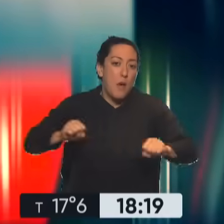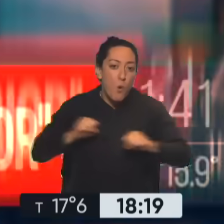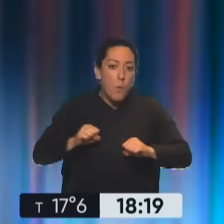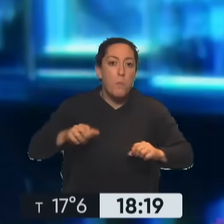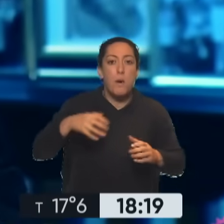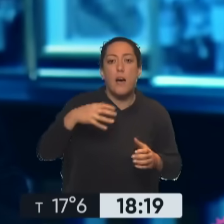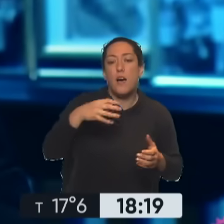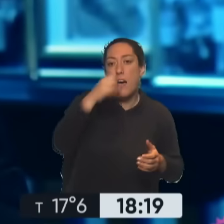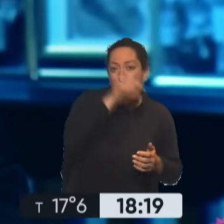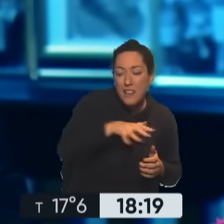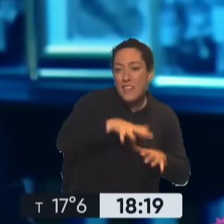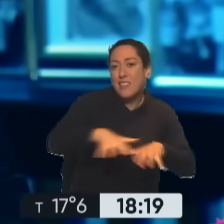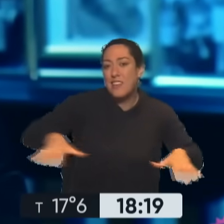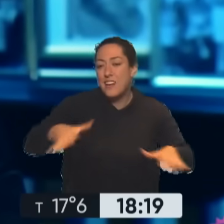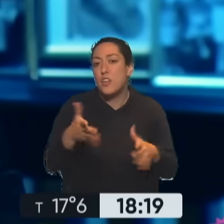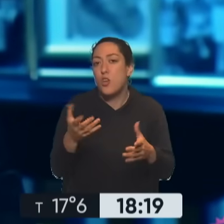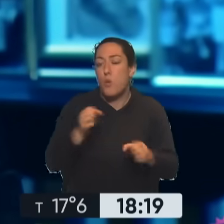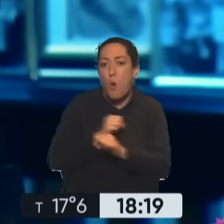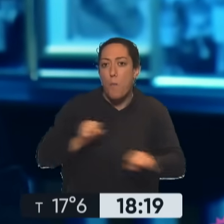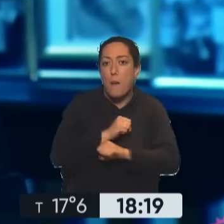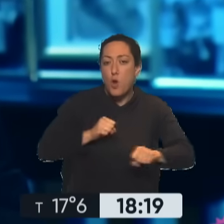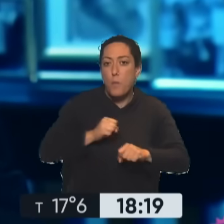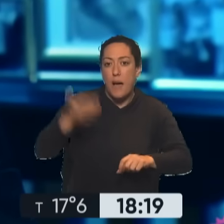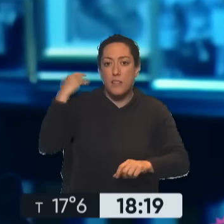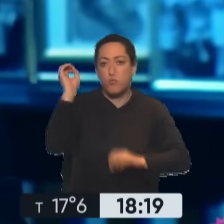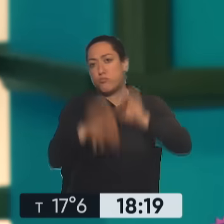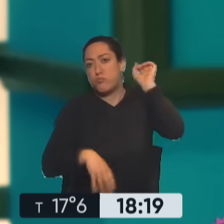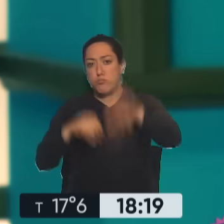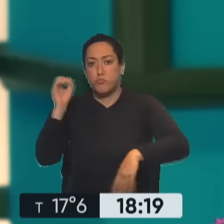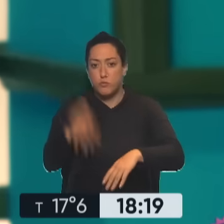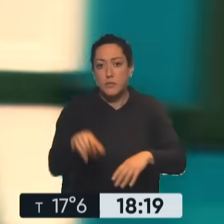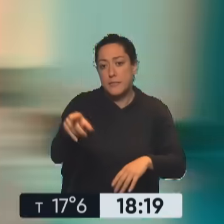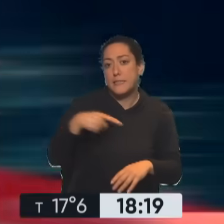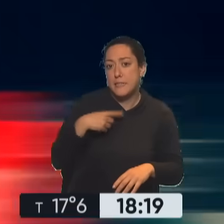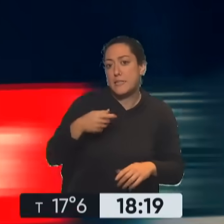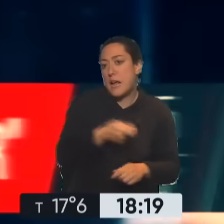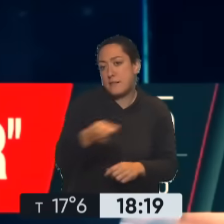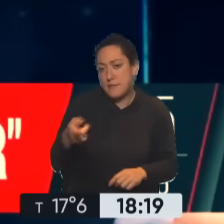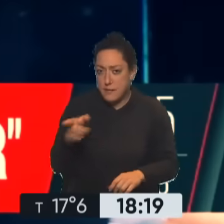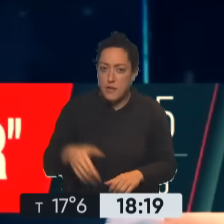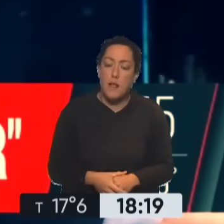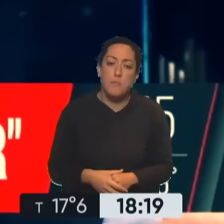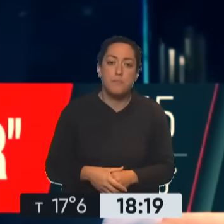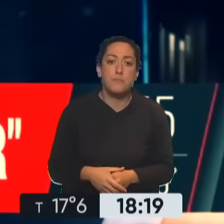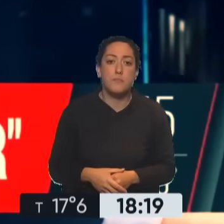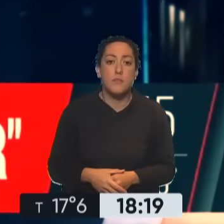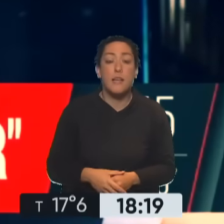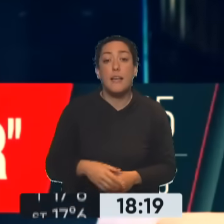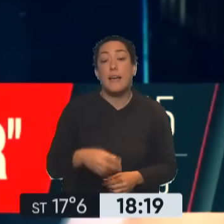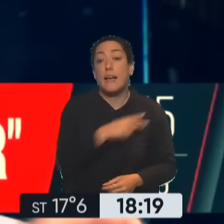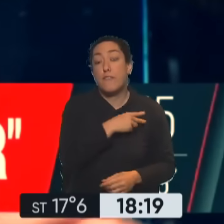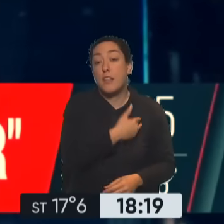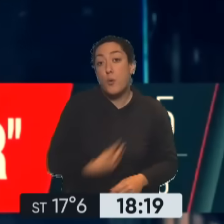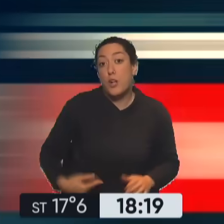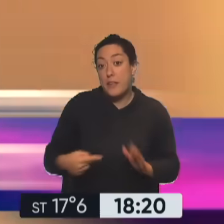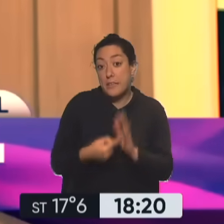infantes. Ella sigue siendo entonces una montonera tirabombas que tiene las manos manchadas de sangre. El siniestro es el jefe de gobierno de la Ciudad Autónoma de Buenos